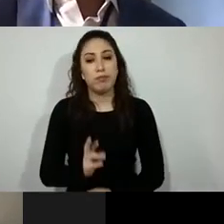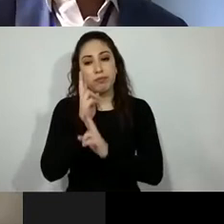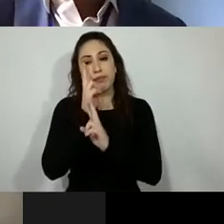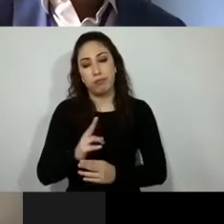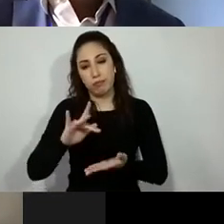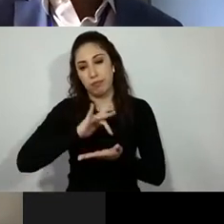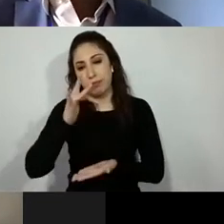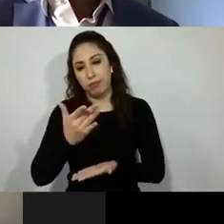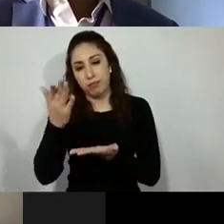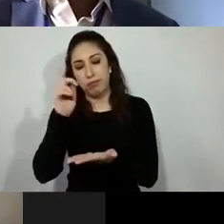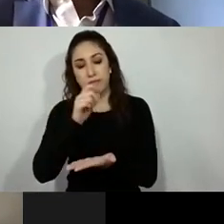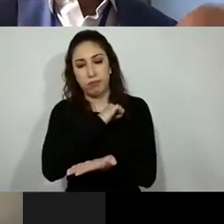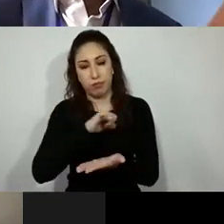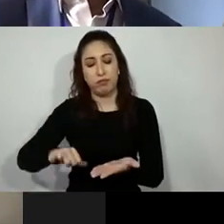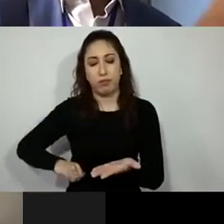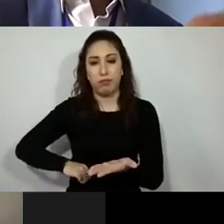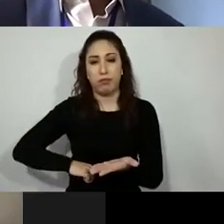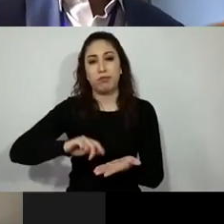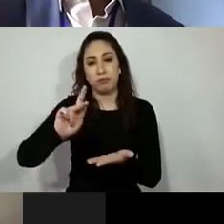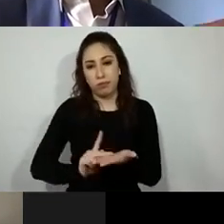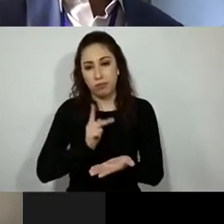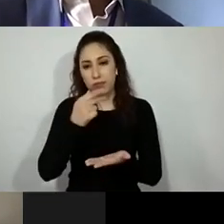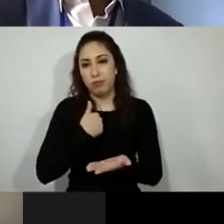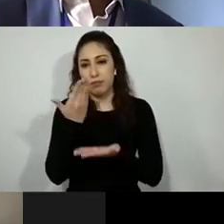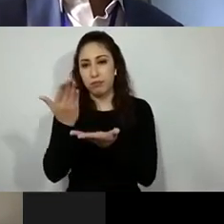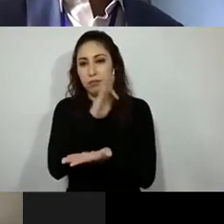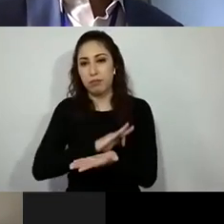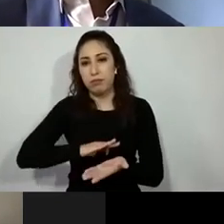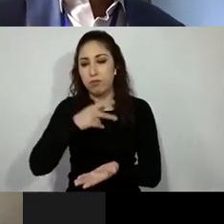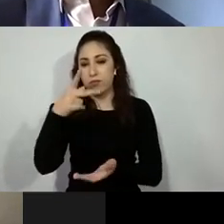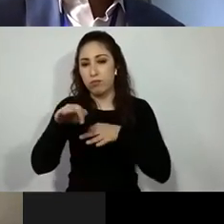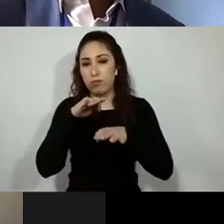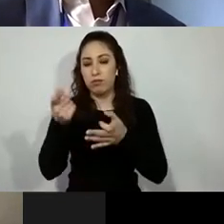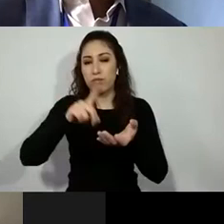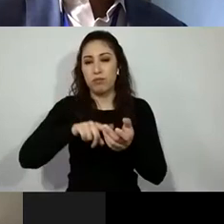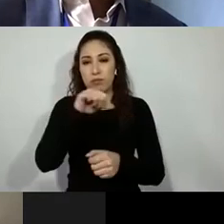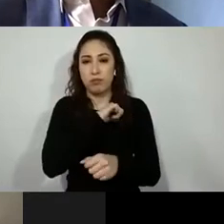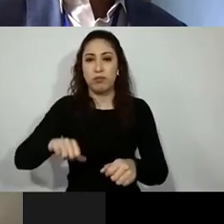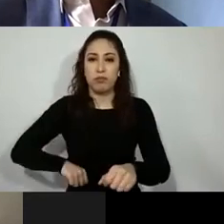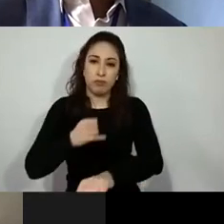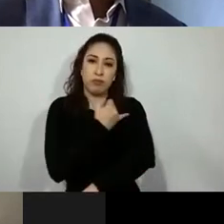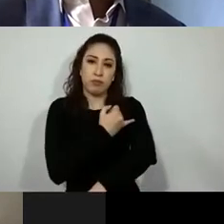gracias, alcaldesa, y luego nuevamente felicito su trabajo en Iztapalapa.